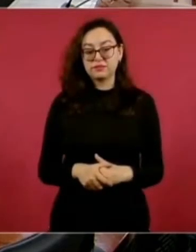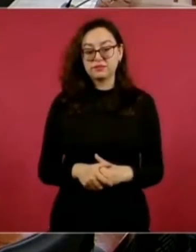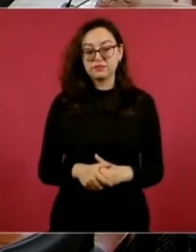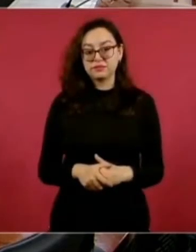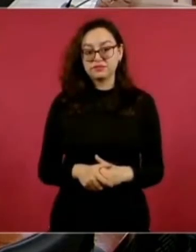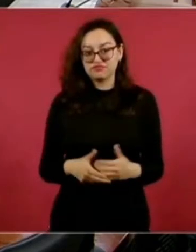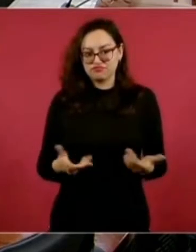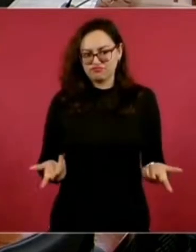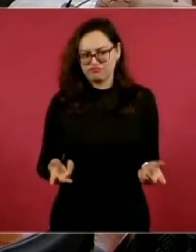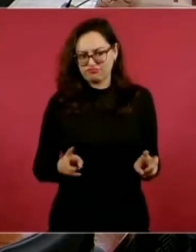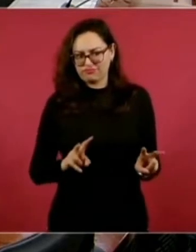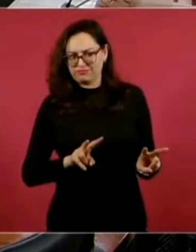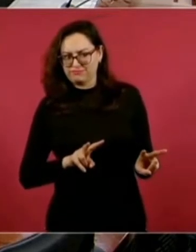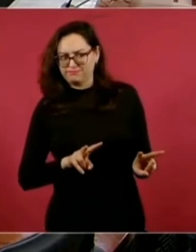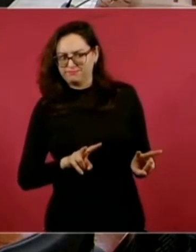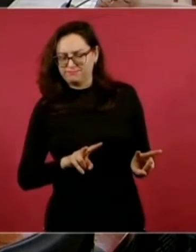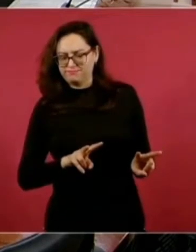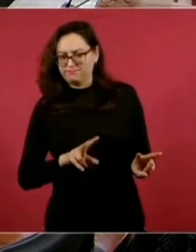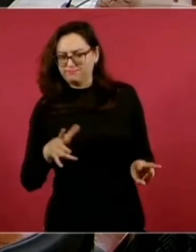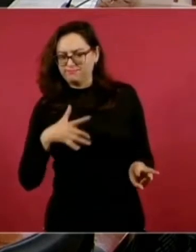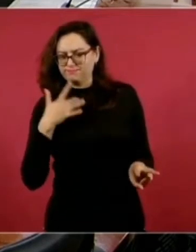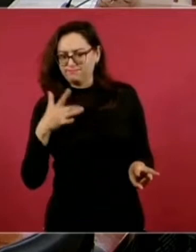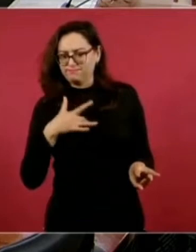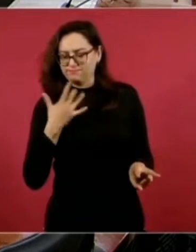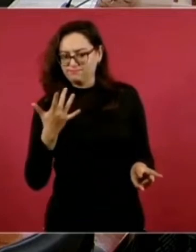Por eso nos ha costado más trabajo.